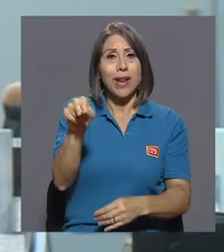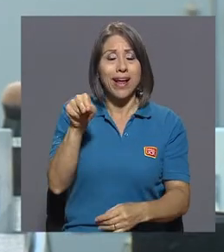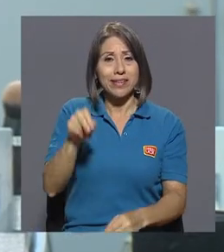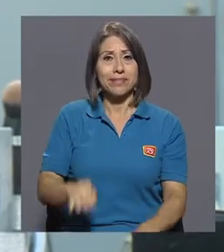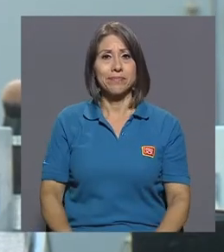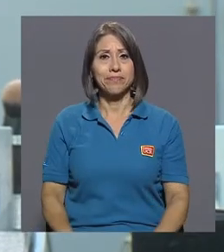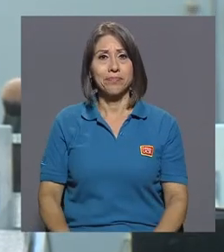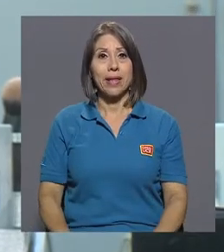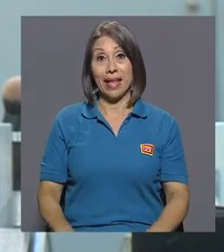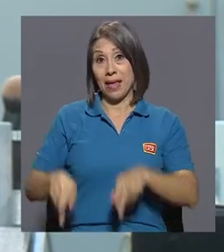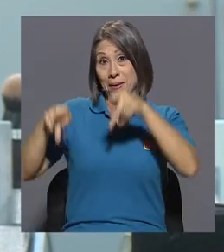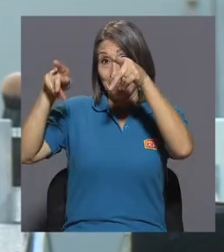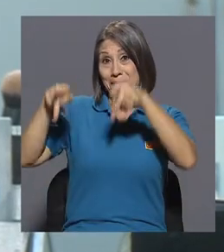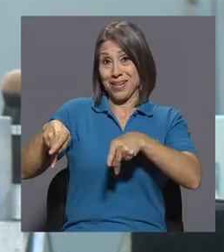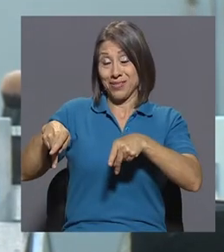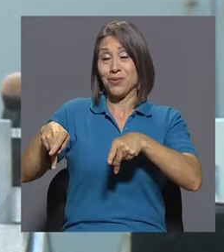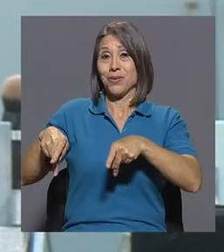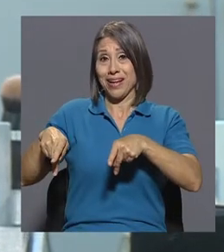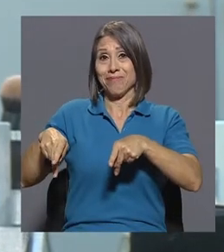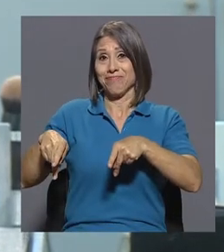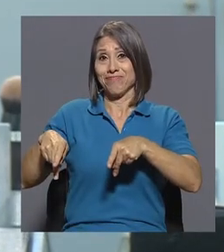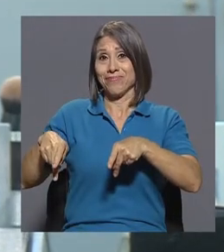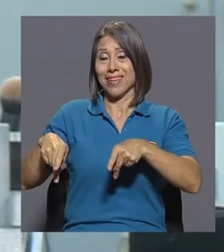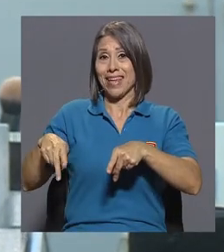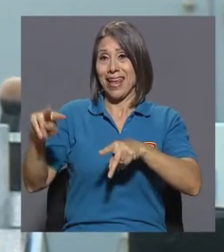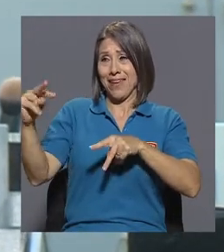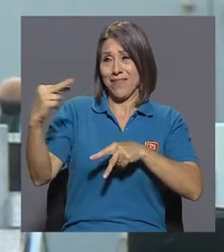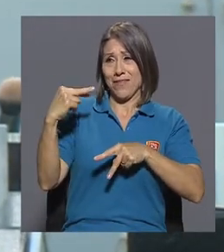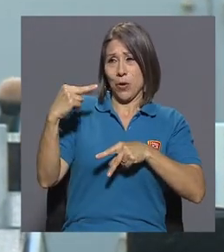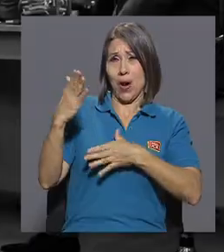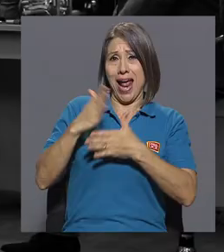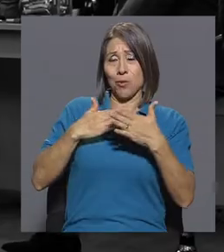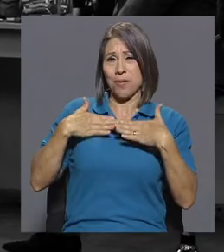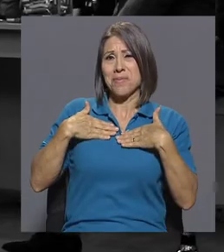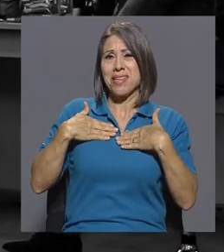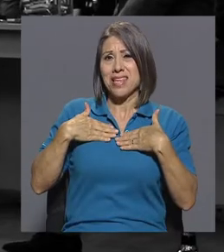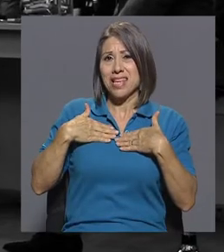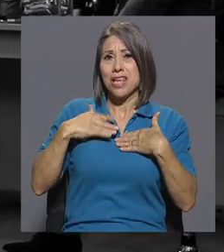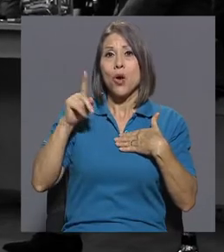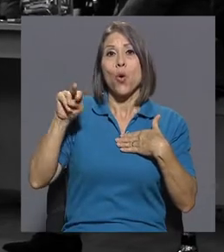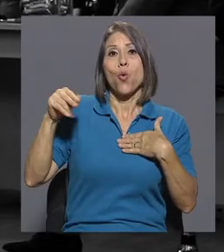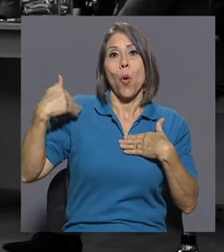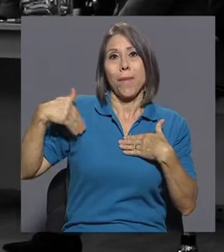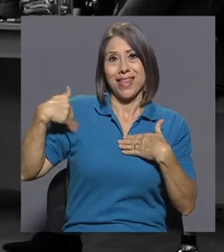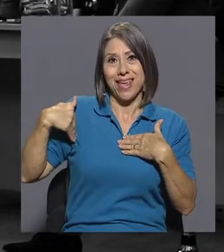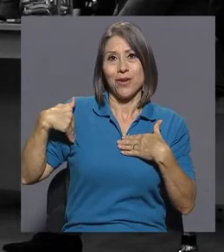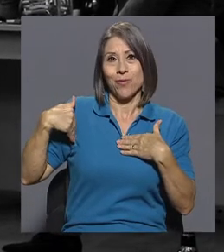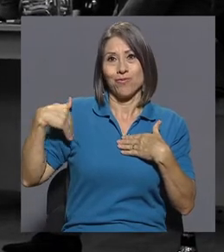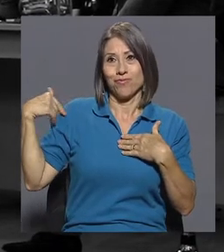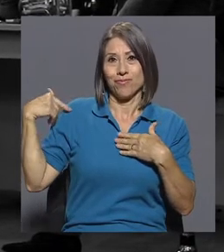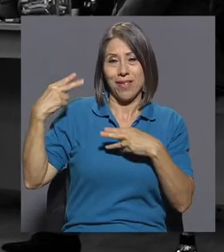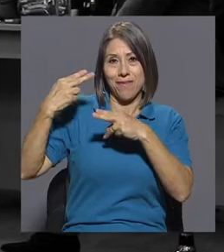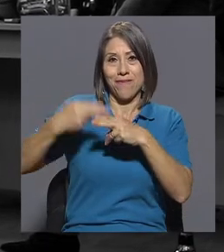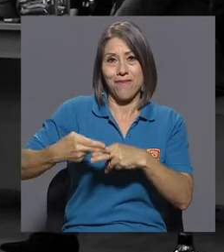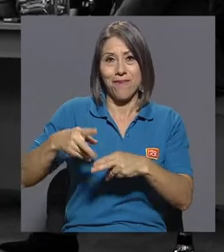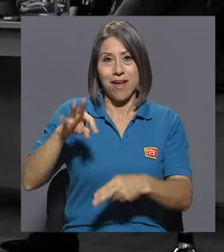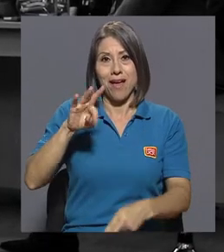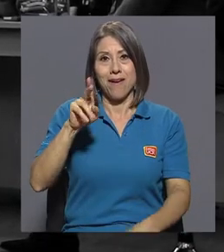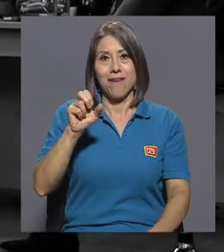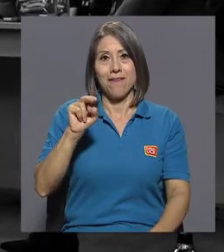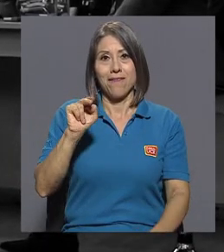la persona que realmente que vio algo en mí en ese momento fue un compañero al día de hoy, Frank Sosa, que él me